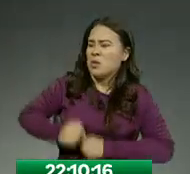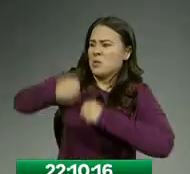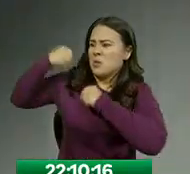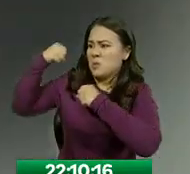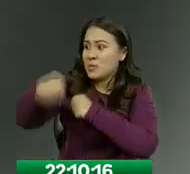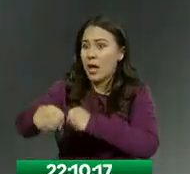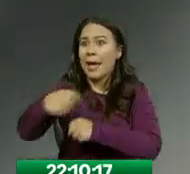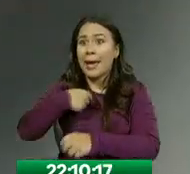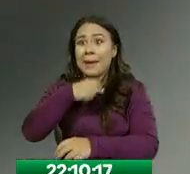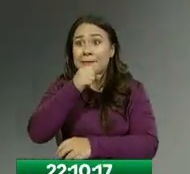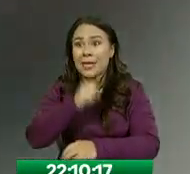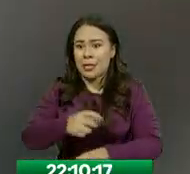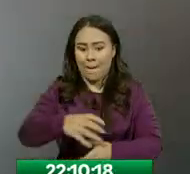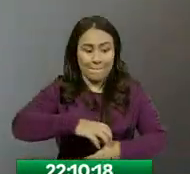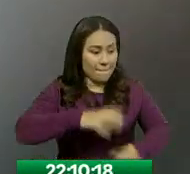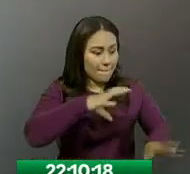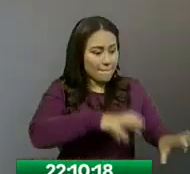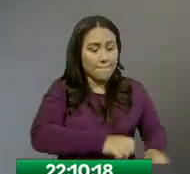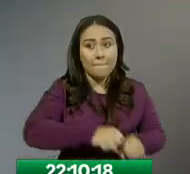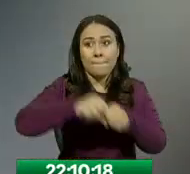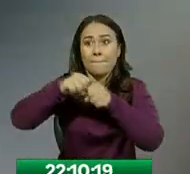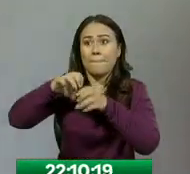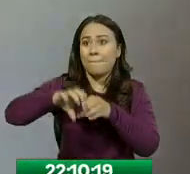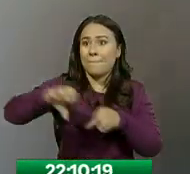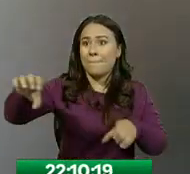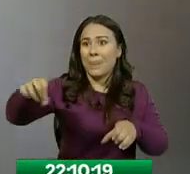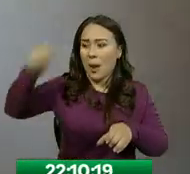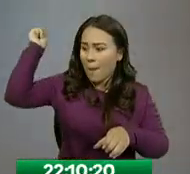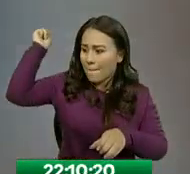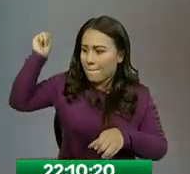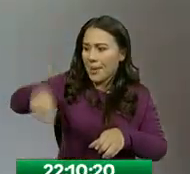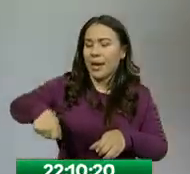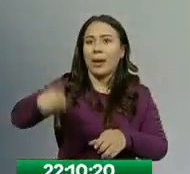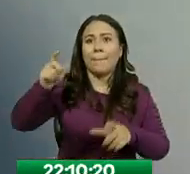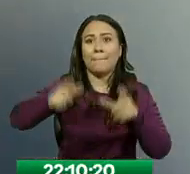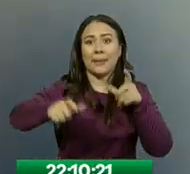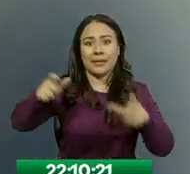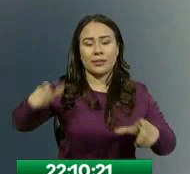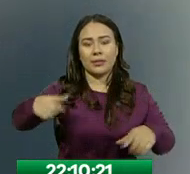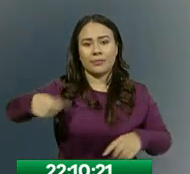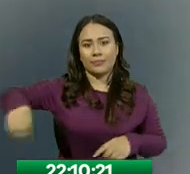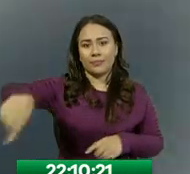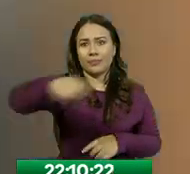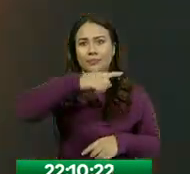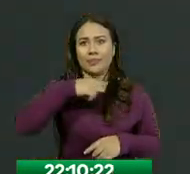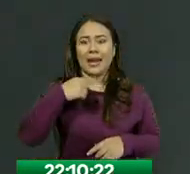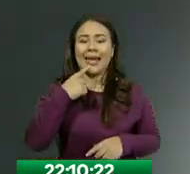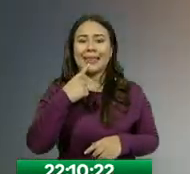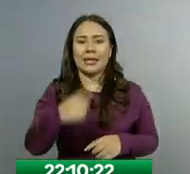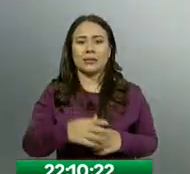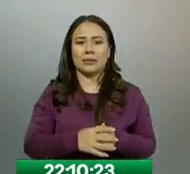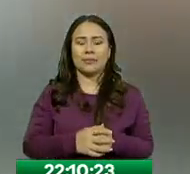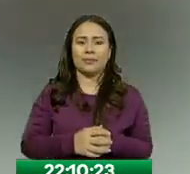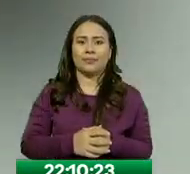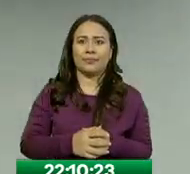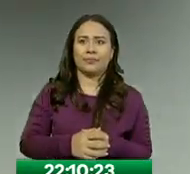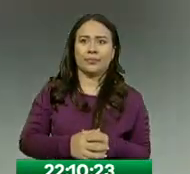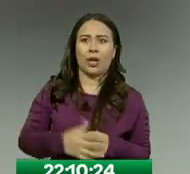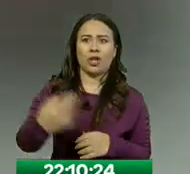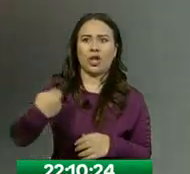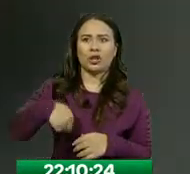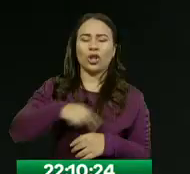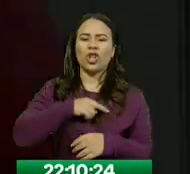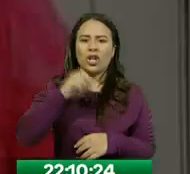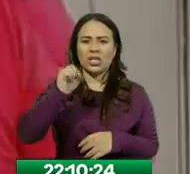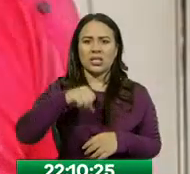Entonces aquí el señor vino y del coraje, de la frustración le pegó. Y la gente aquí, la gente que han comentado, nos calumnia que somos alcahuetes